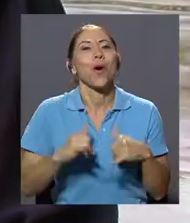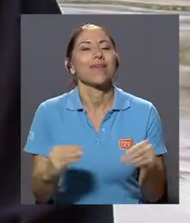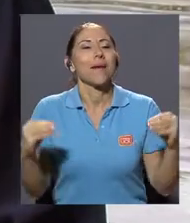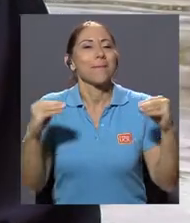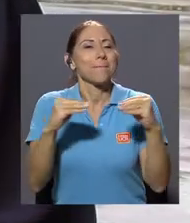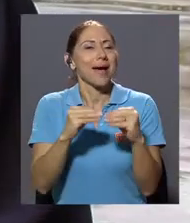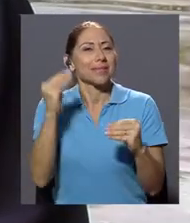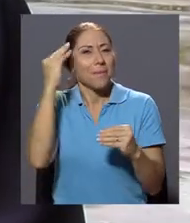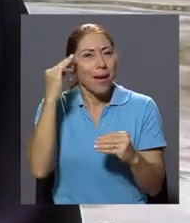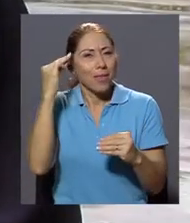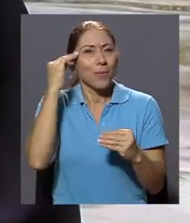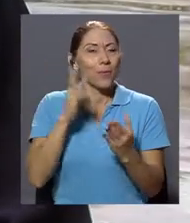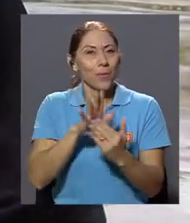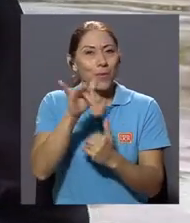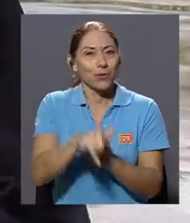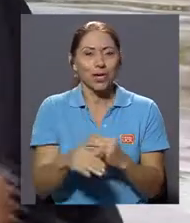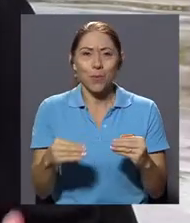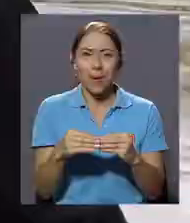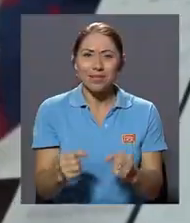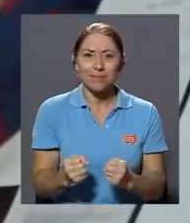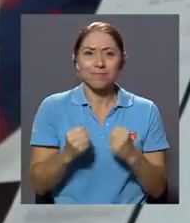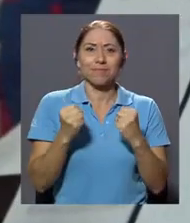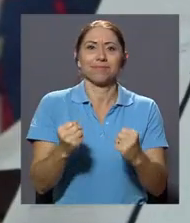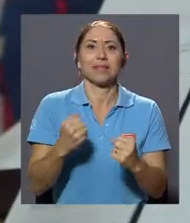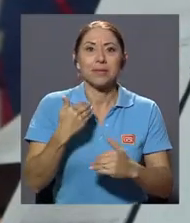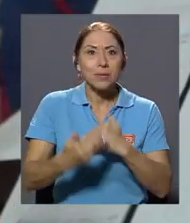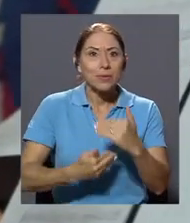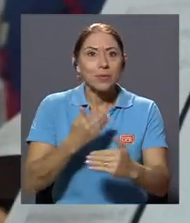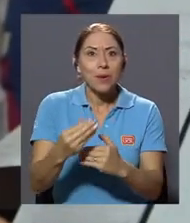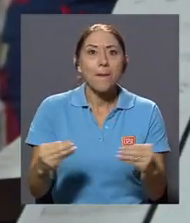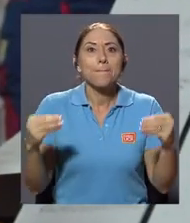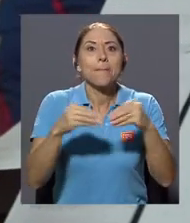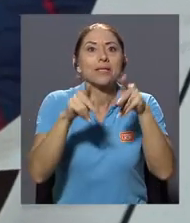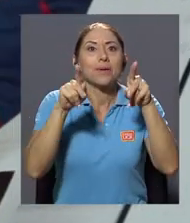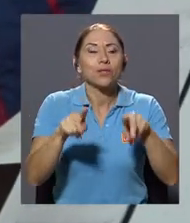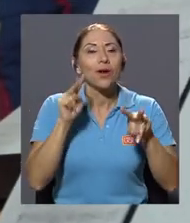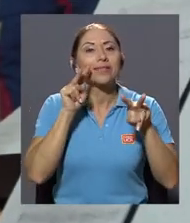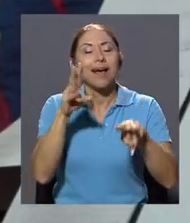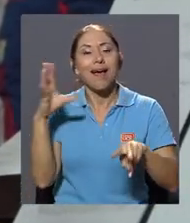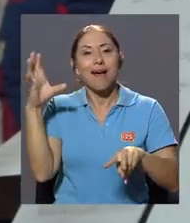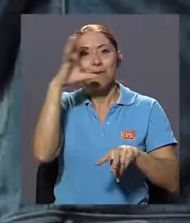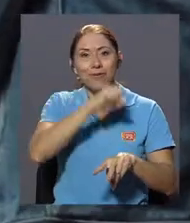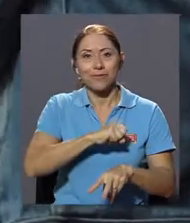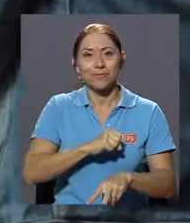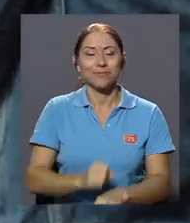más maduro, más sólido y que cada vez va llegando a mayor cantidad de población.